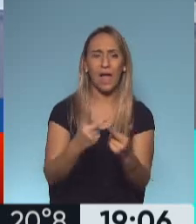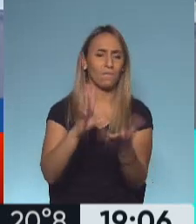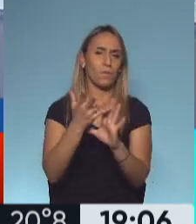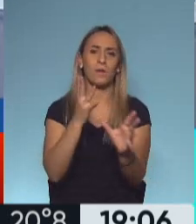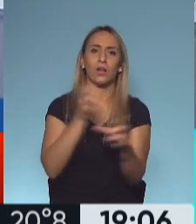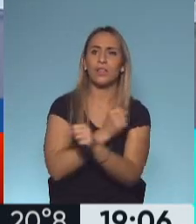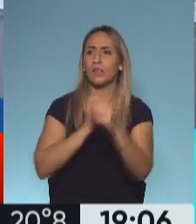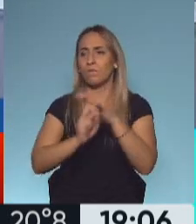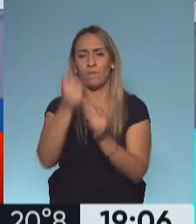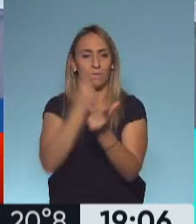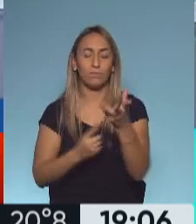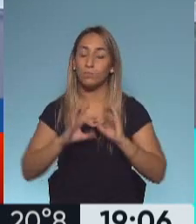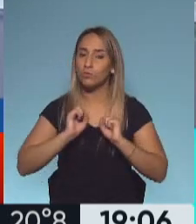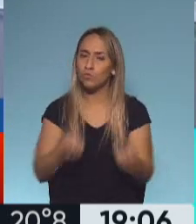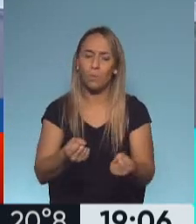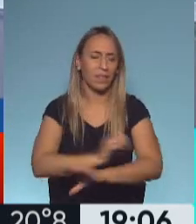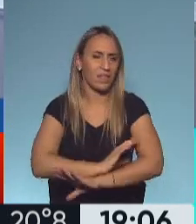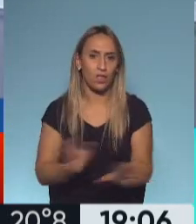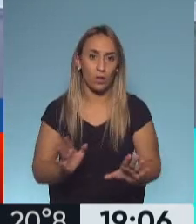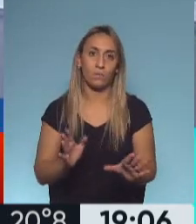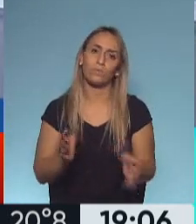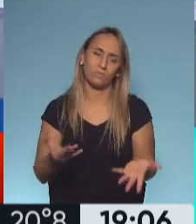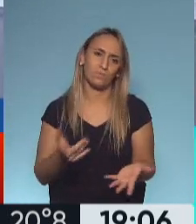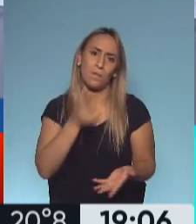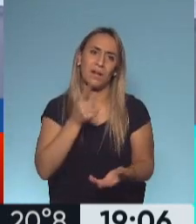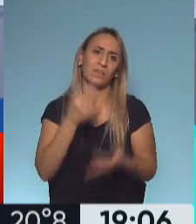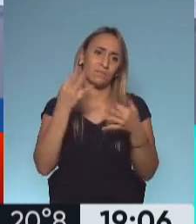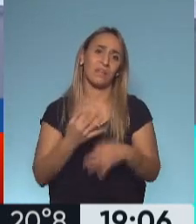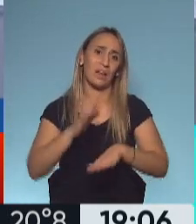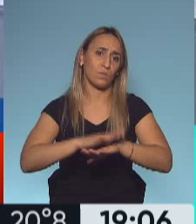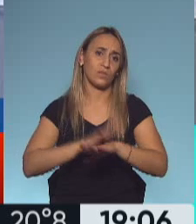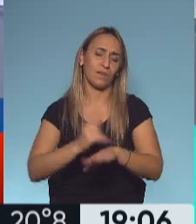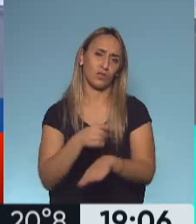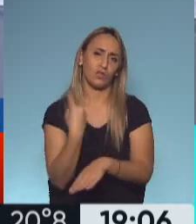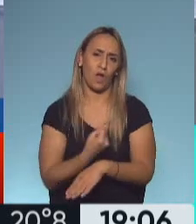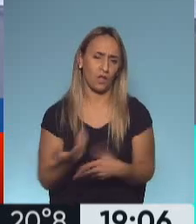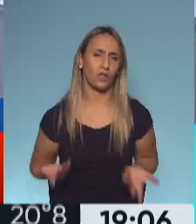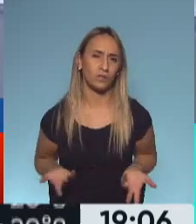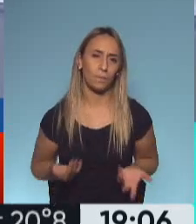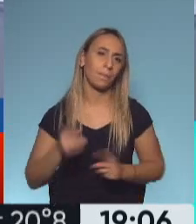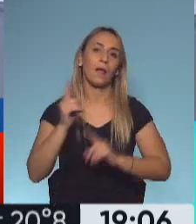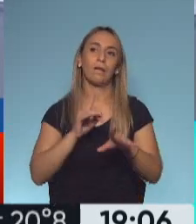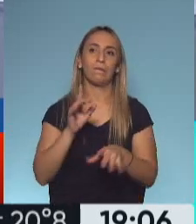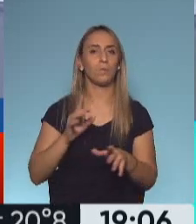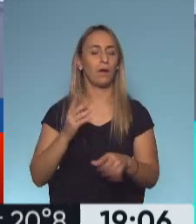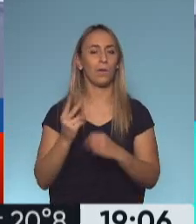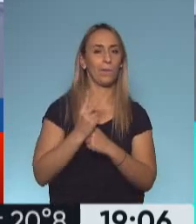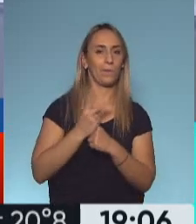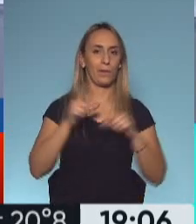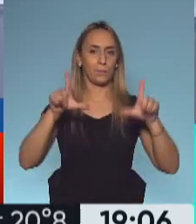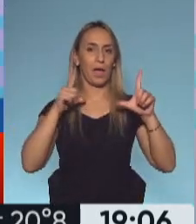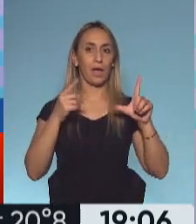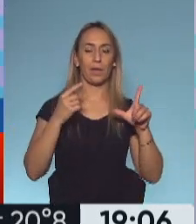razón, me parece, aquí las responsabilidades deberían estar repartidas. Digo, si se trata de costos políticos, debería estar repartido ese costo.